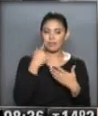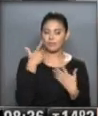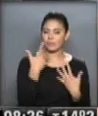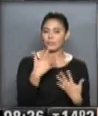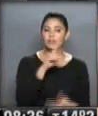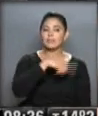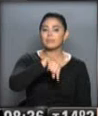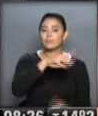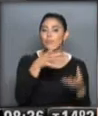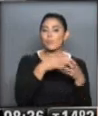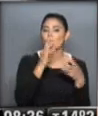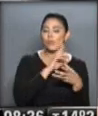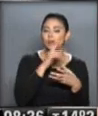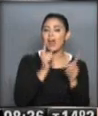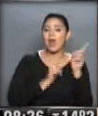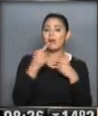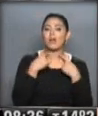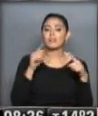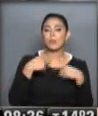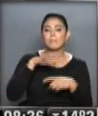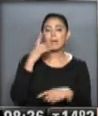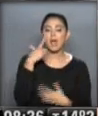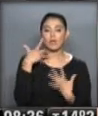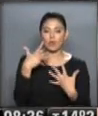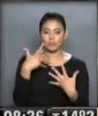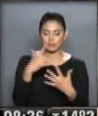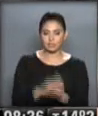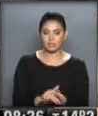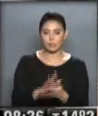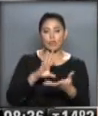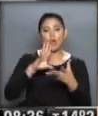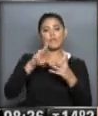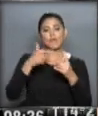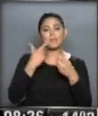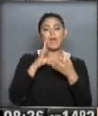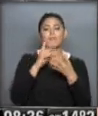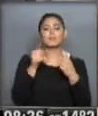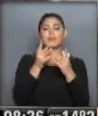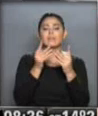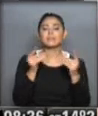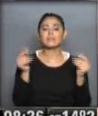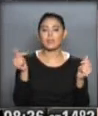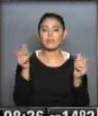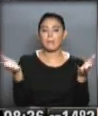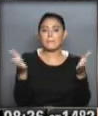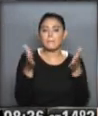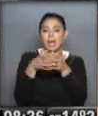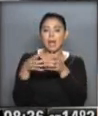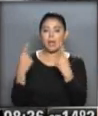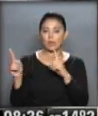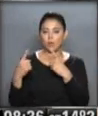van a estar haciendo algunos de sus temas más populares, de sus repertorios más populares, pero en formato sinfónico. Y lo harán junto a una orquesta y a un